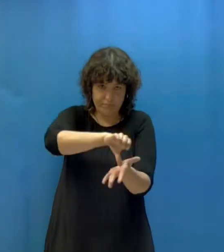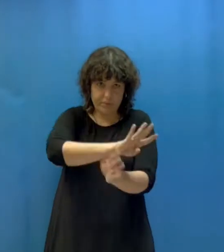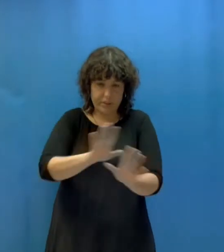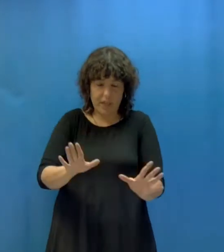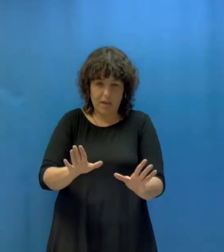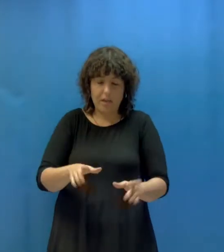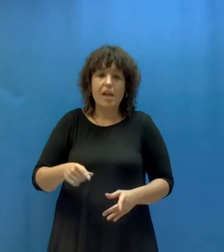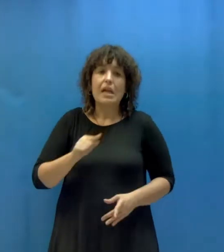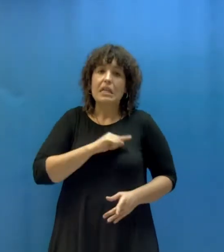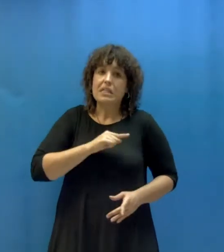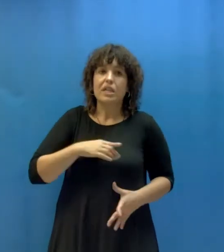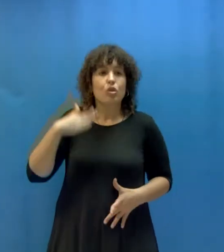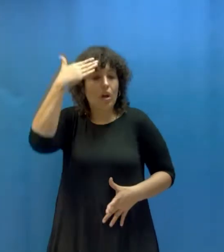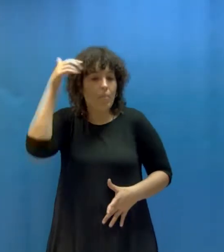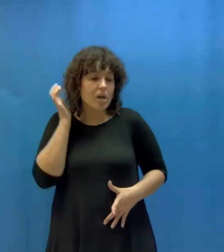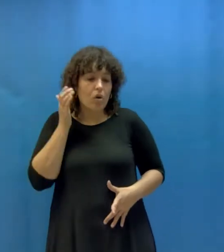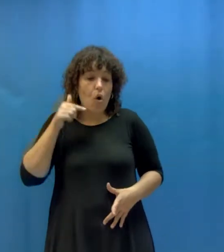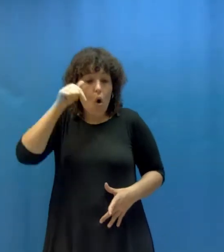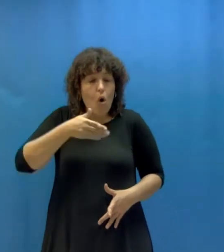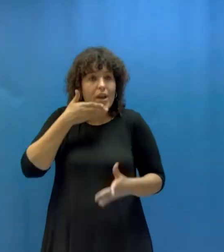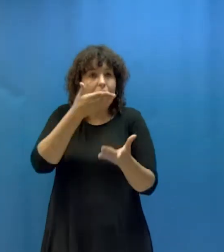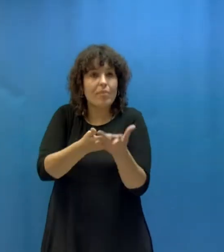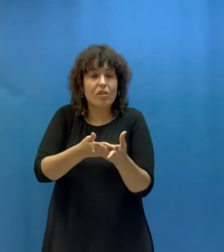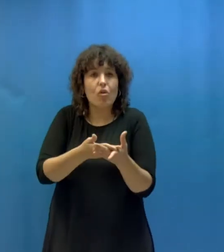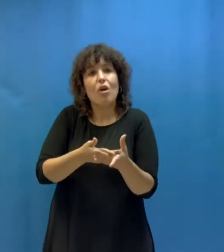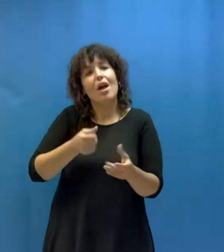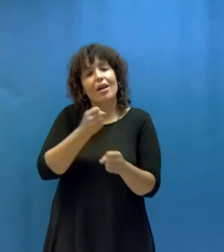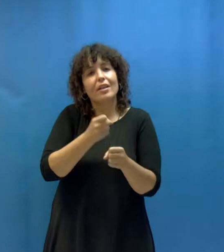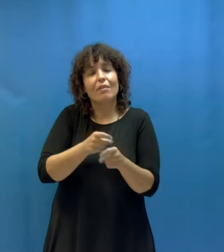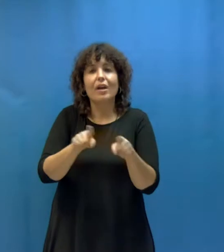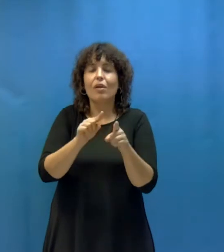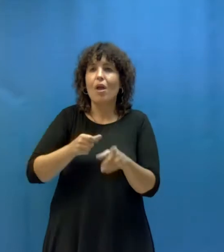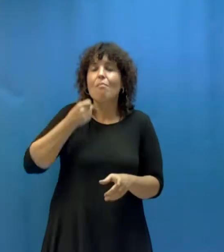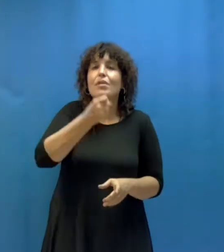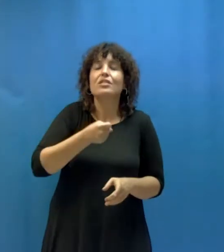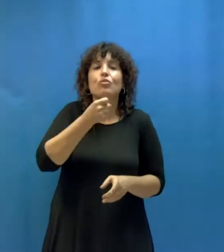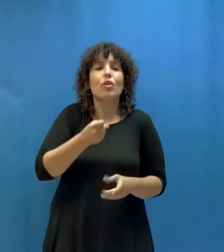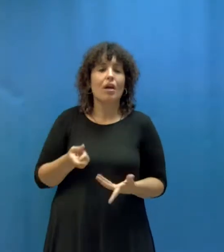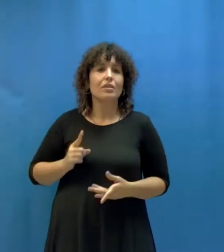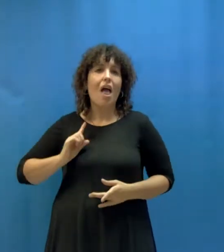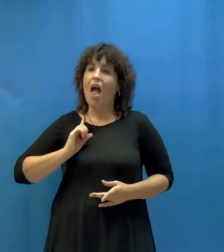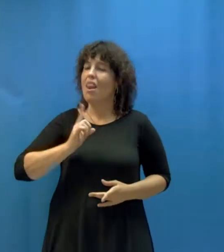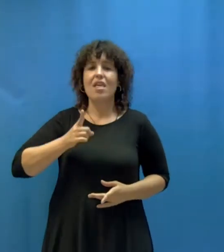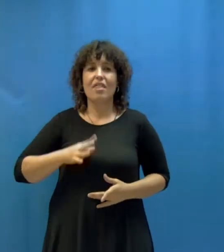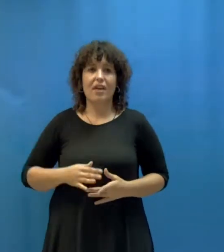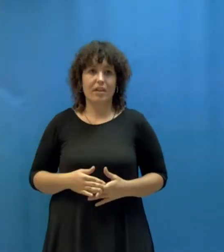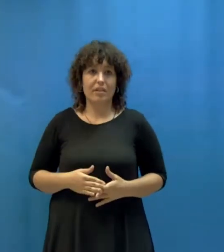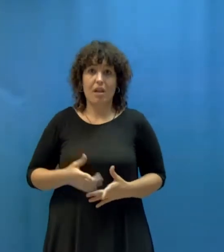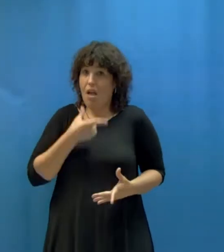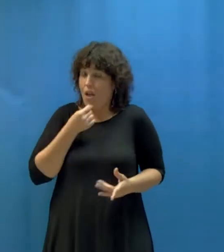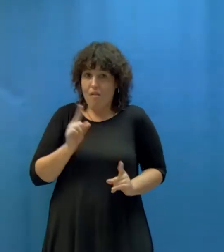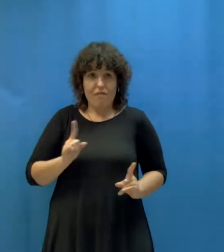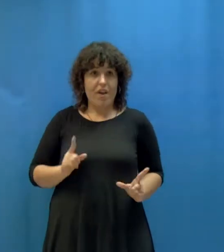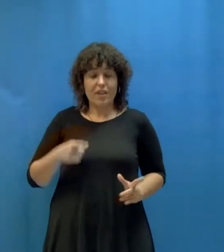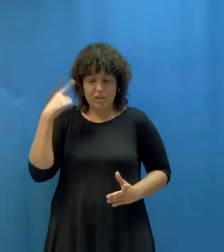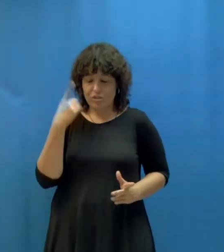pido que haga de pastora, que ejerza el liderazgo que le toca en este tema. Sé que no es fácil, y más